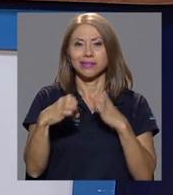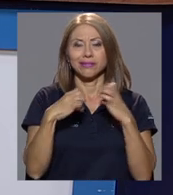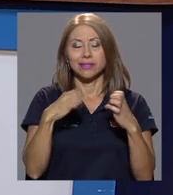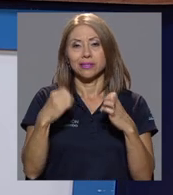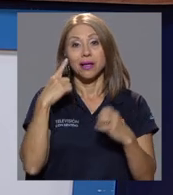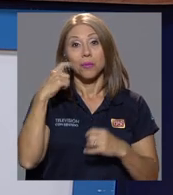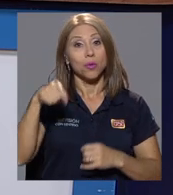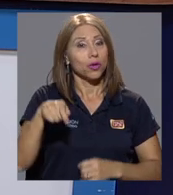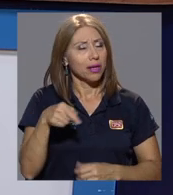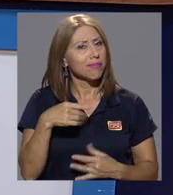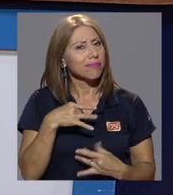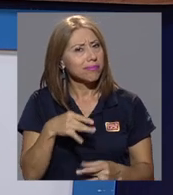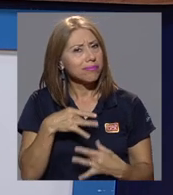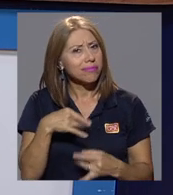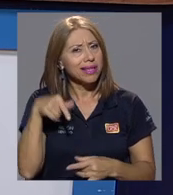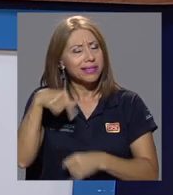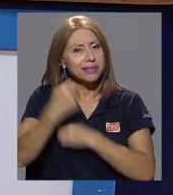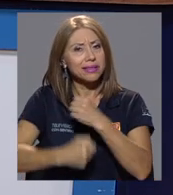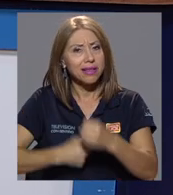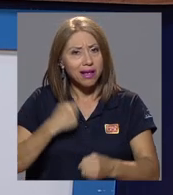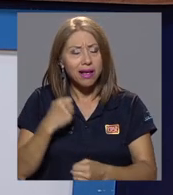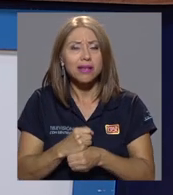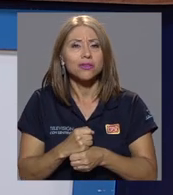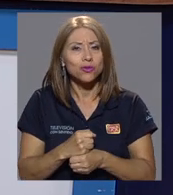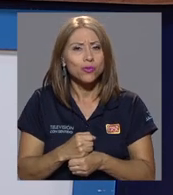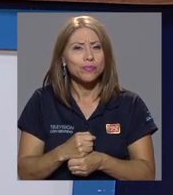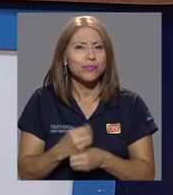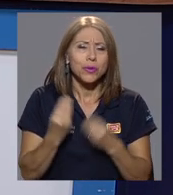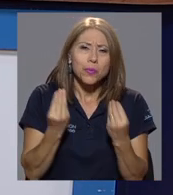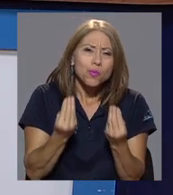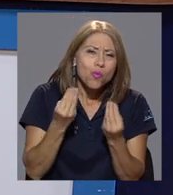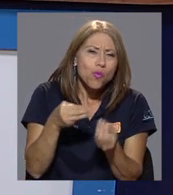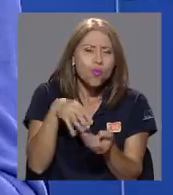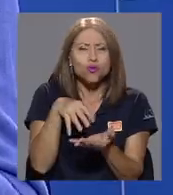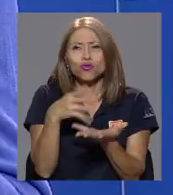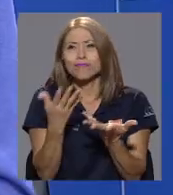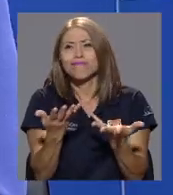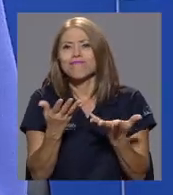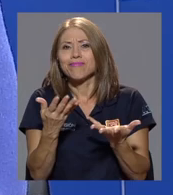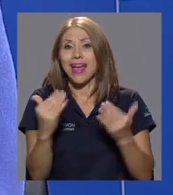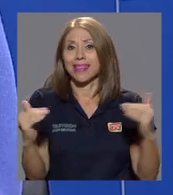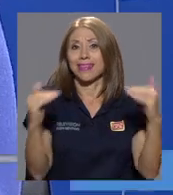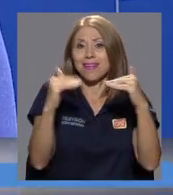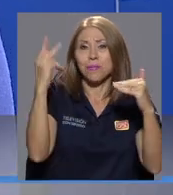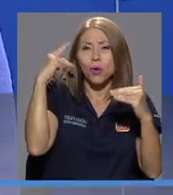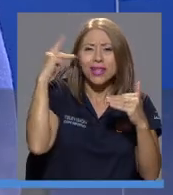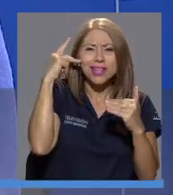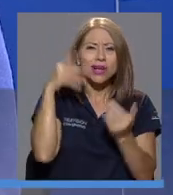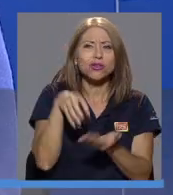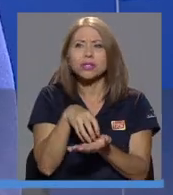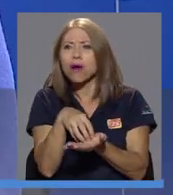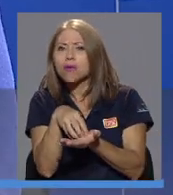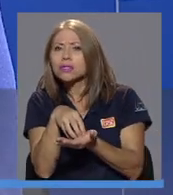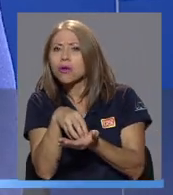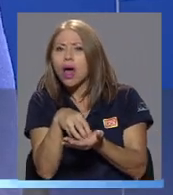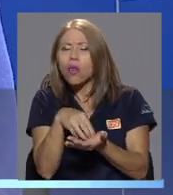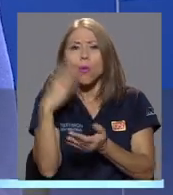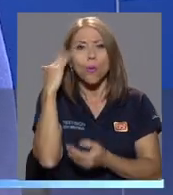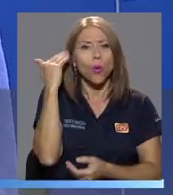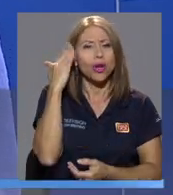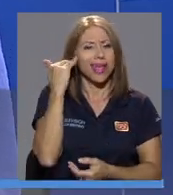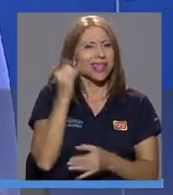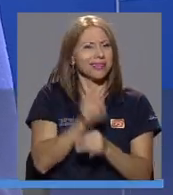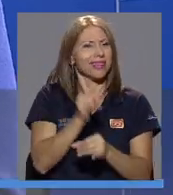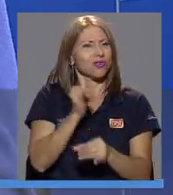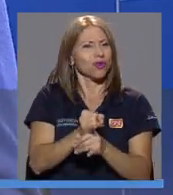porque este año curiosamente hemos tenido un año donde se ha cuestionado mucho a nivel político porque las instituciones como la nuestra